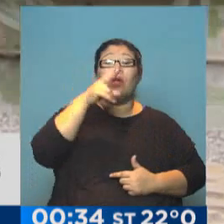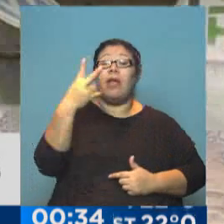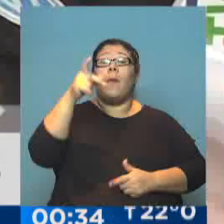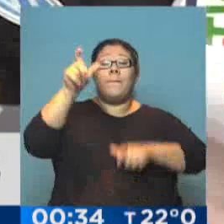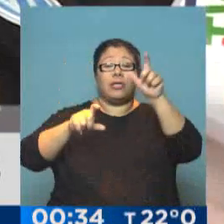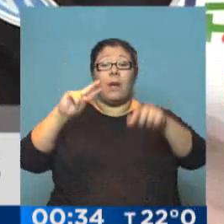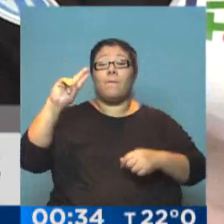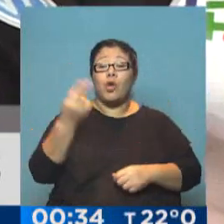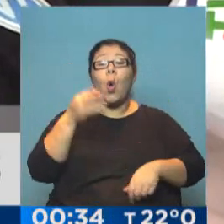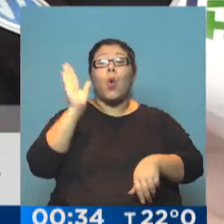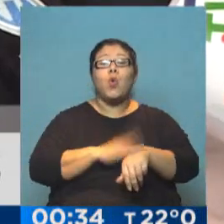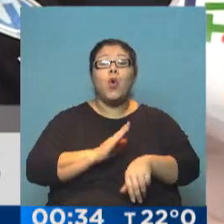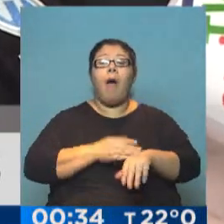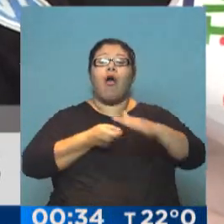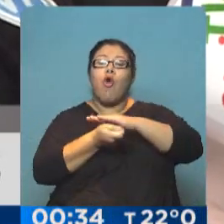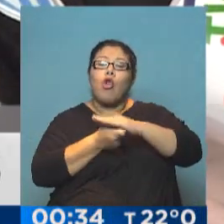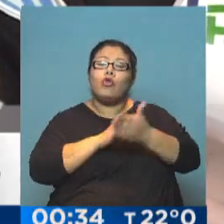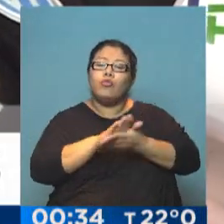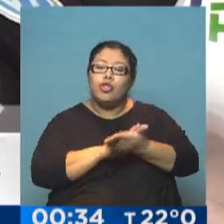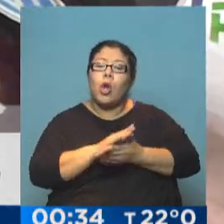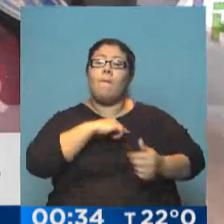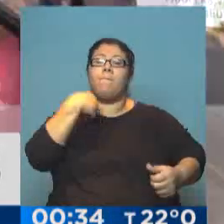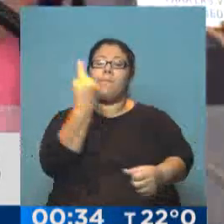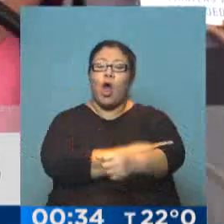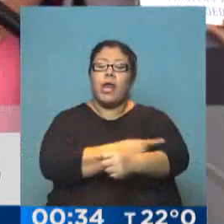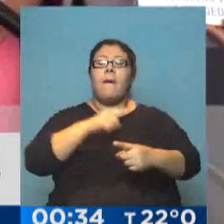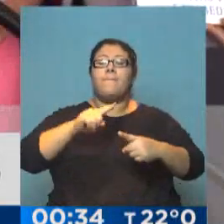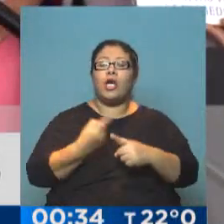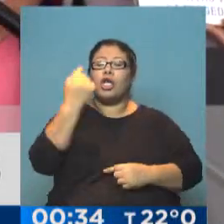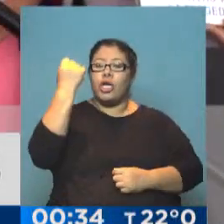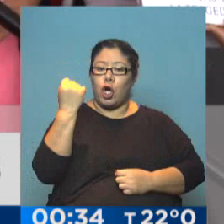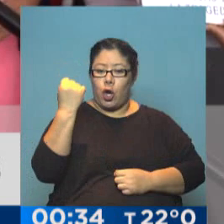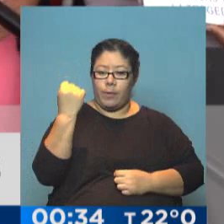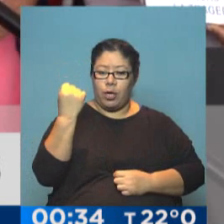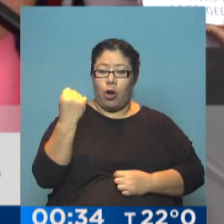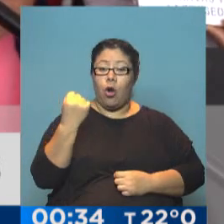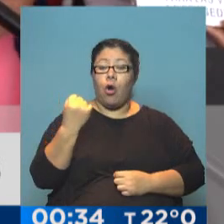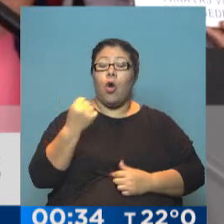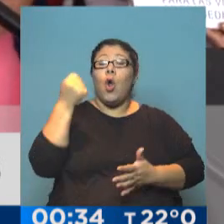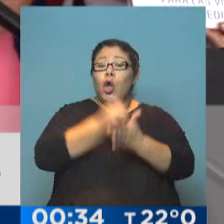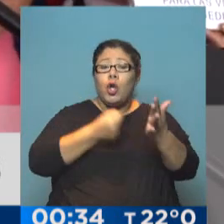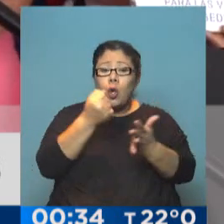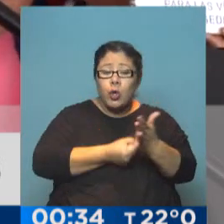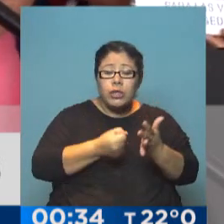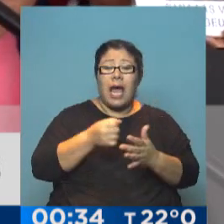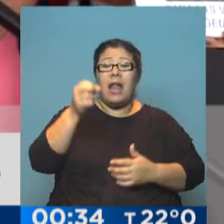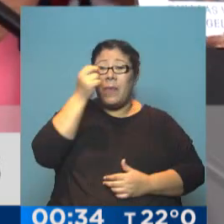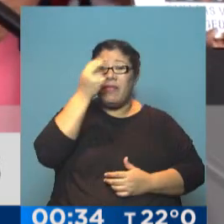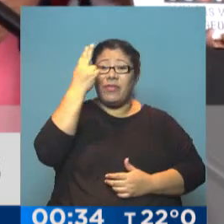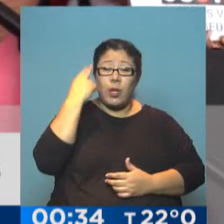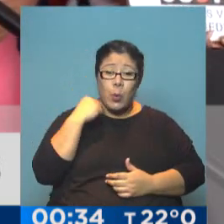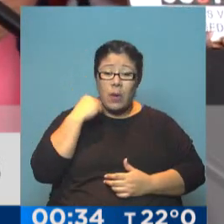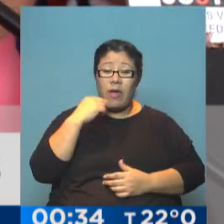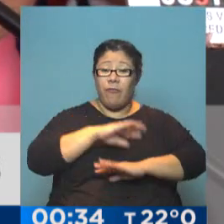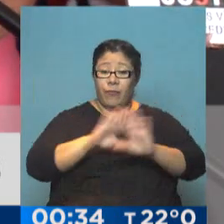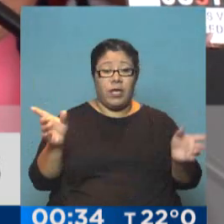murieron por culpa de la corrupción enquistada en el poder político y económico. La lucha no termina el 29, se inicia una nueva etapa y